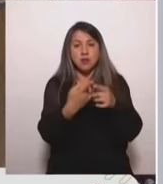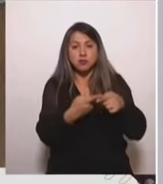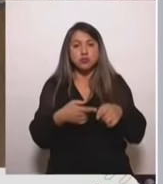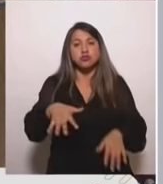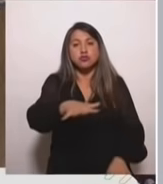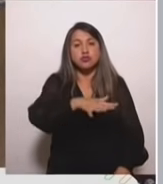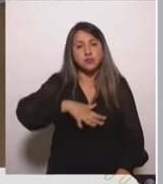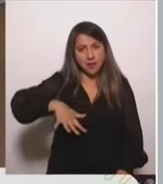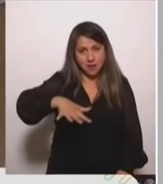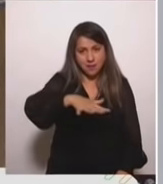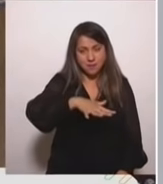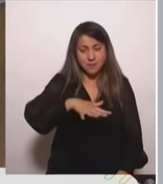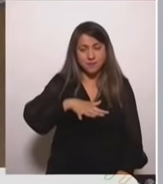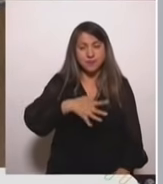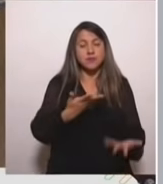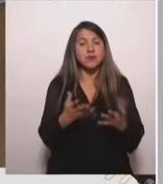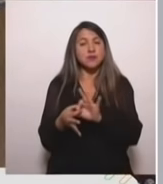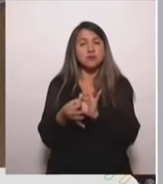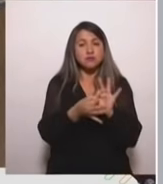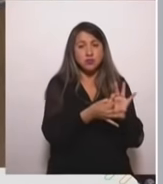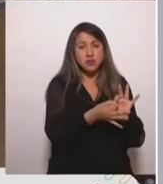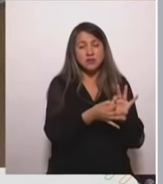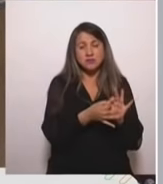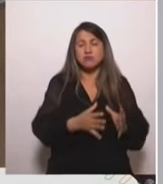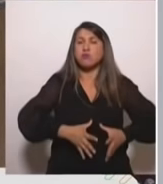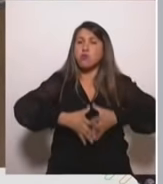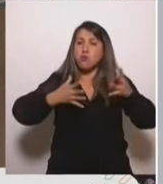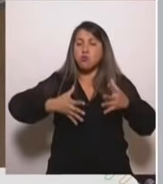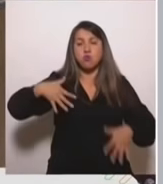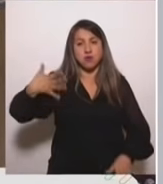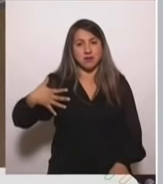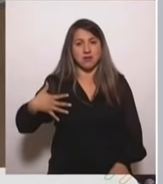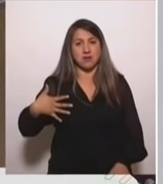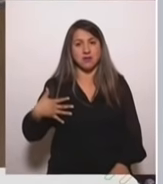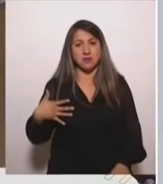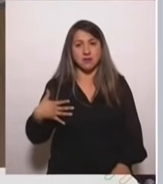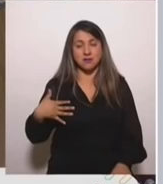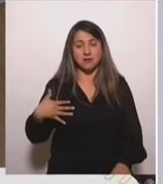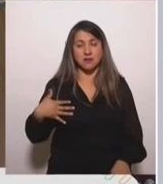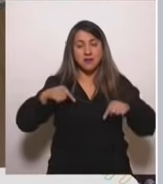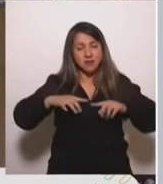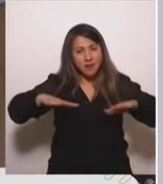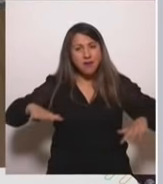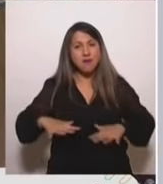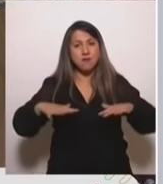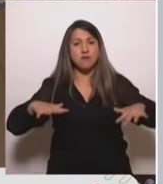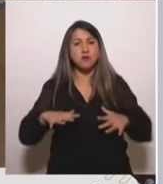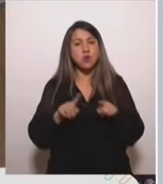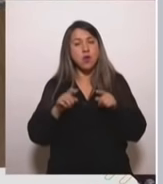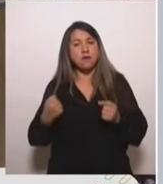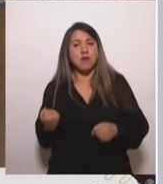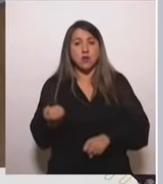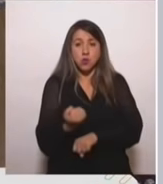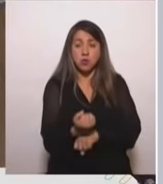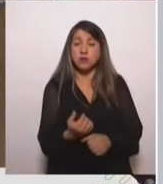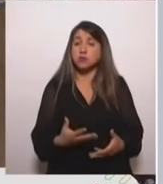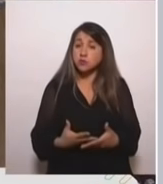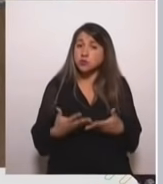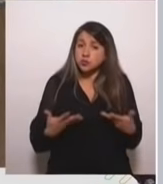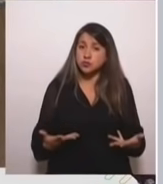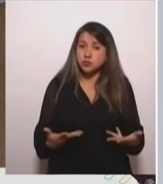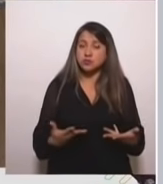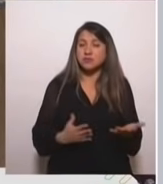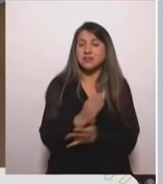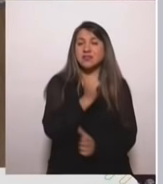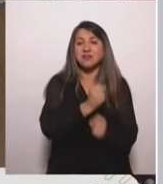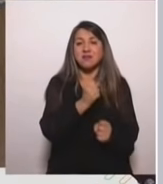de la República hiciera 3 días antes del 15 de noviembre del 2019 a suscribir 3 grandes acuerdos ciudadanos, uno